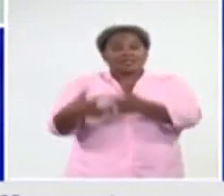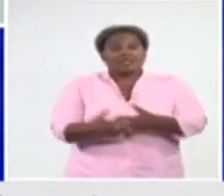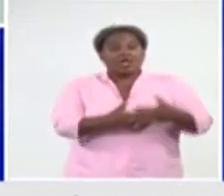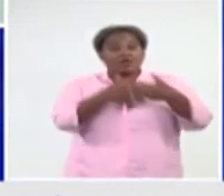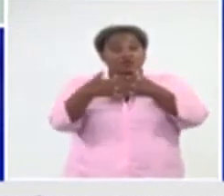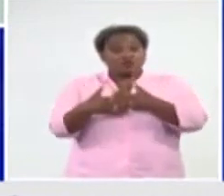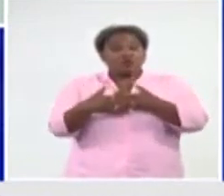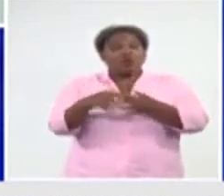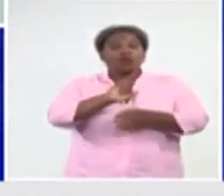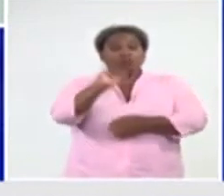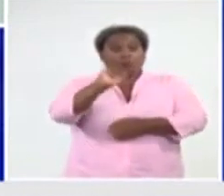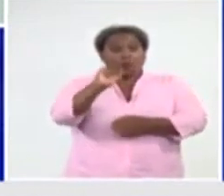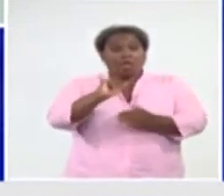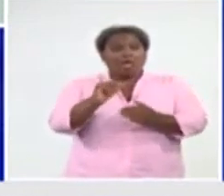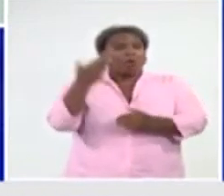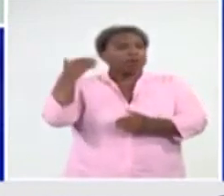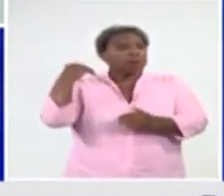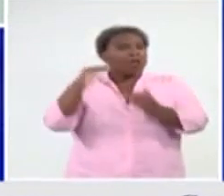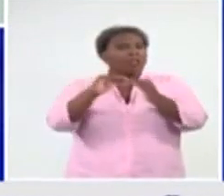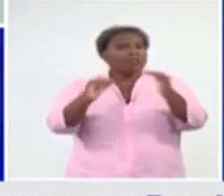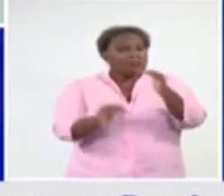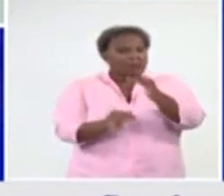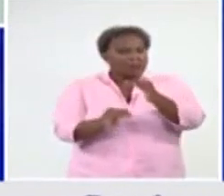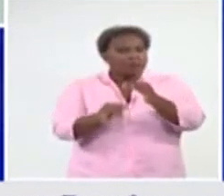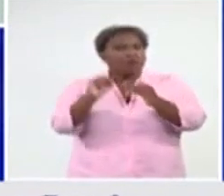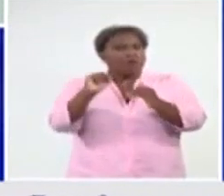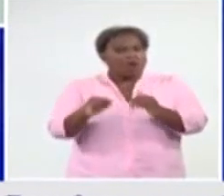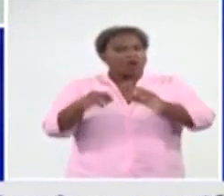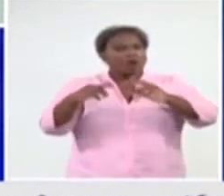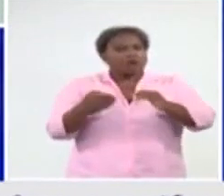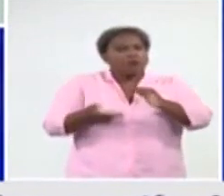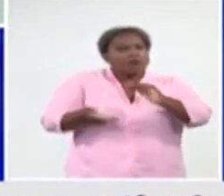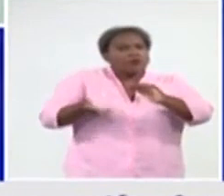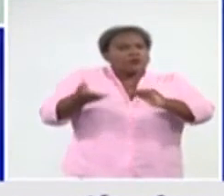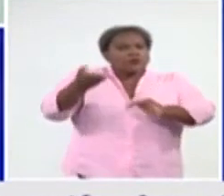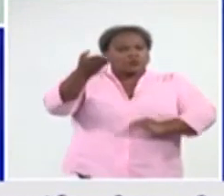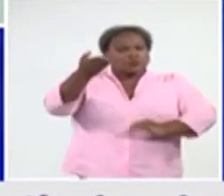una disminución y las mismas